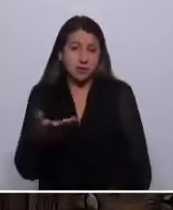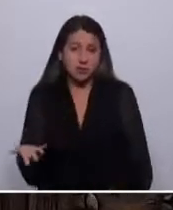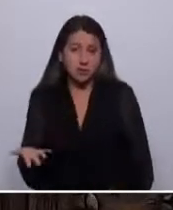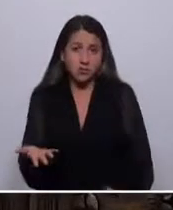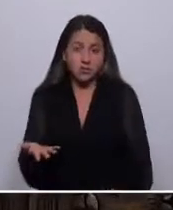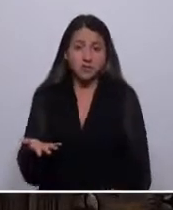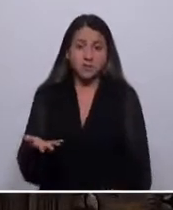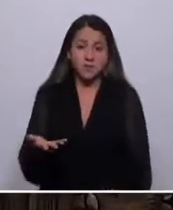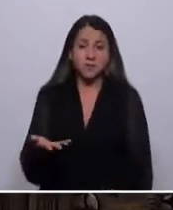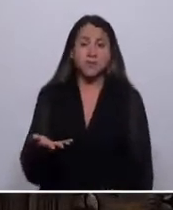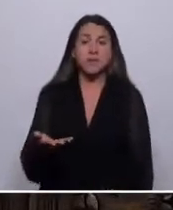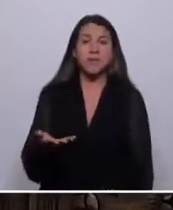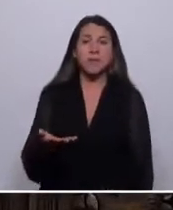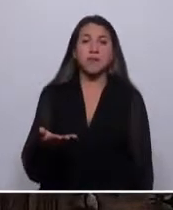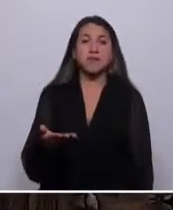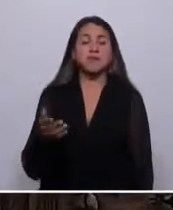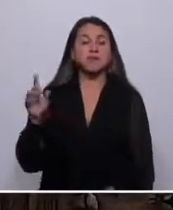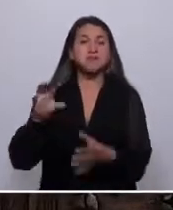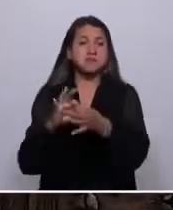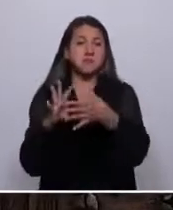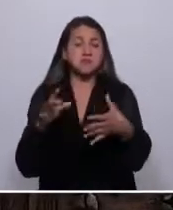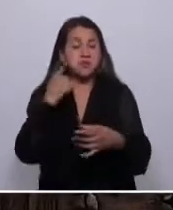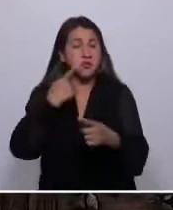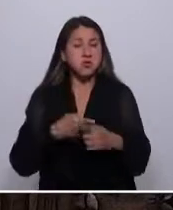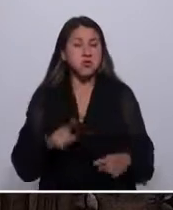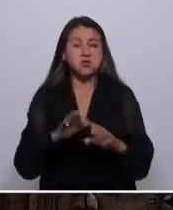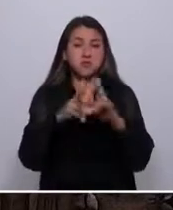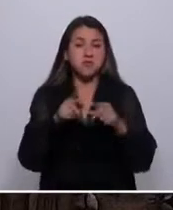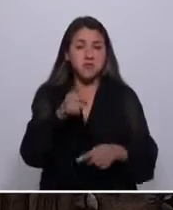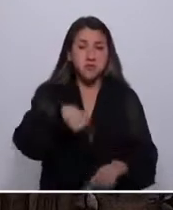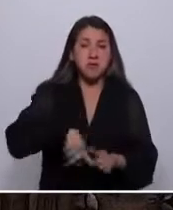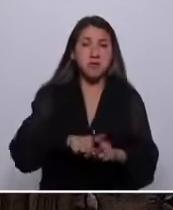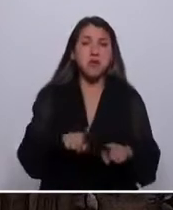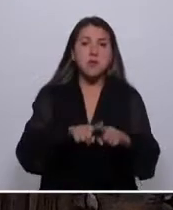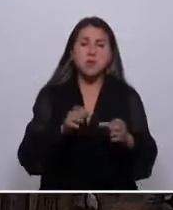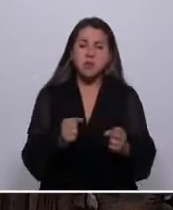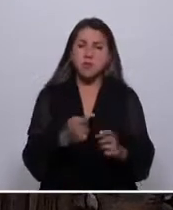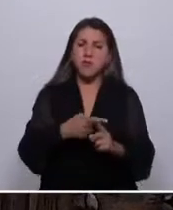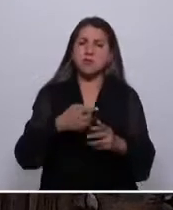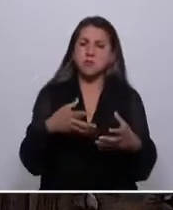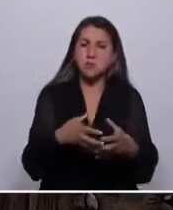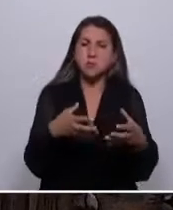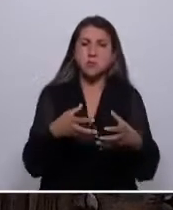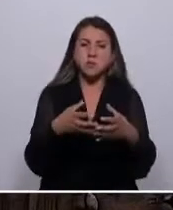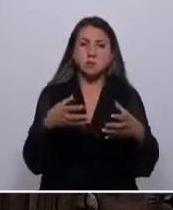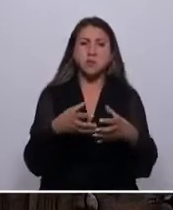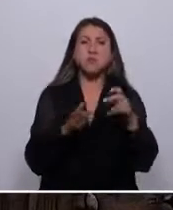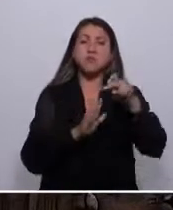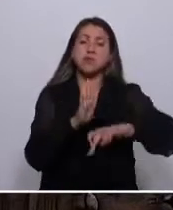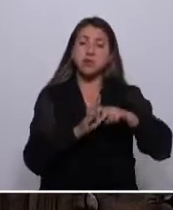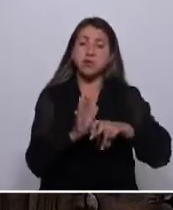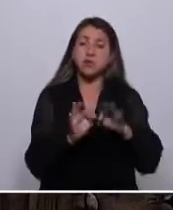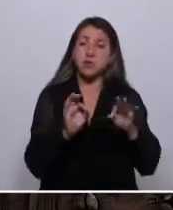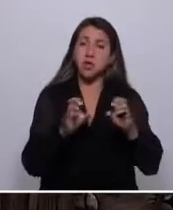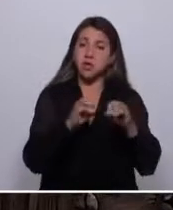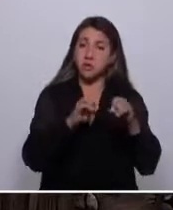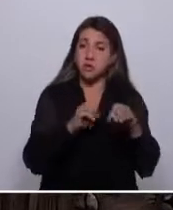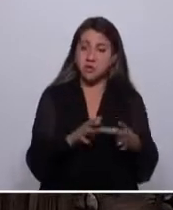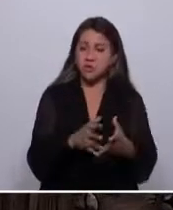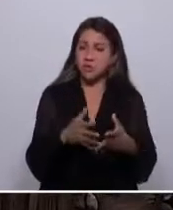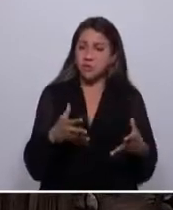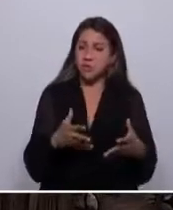Con una uniformidad aplastante, el Estado puede llegar a sofocar la riqueza de la diversidad de los proyectos educativos.